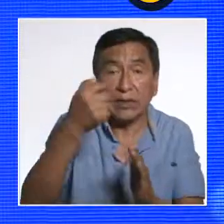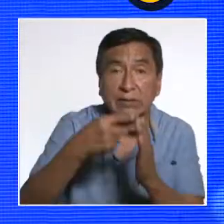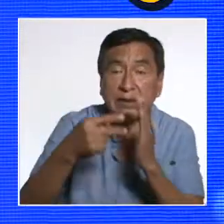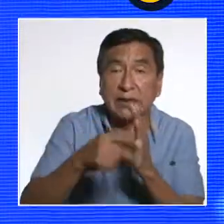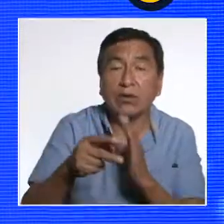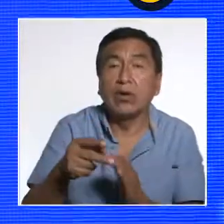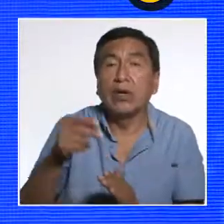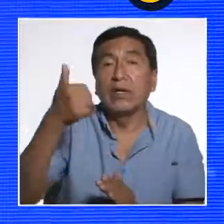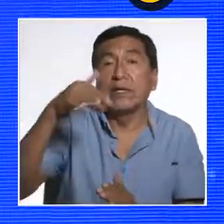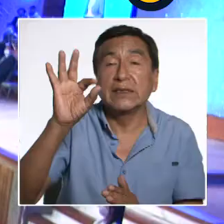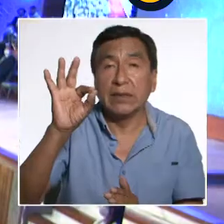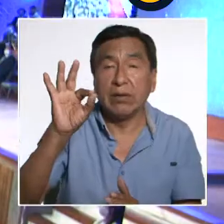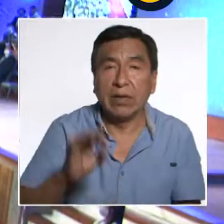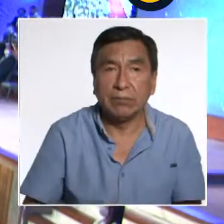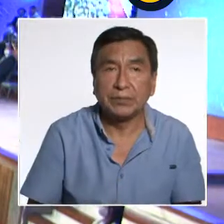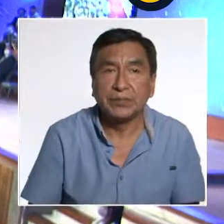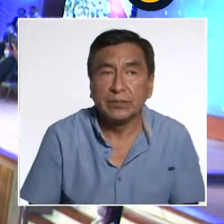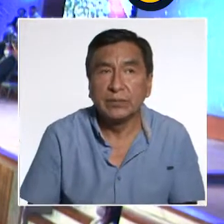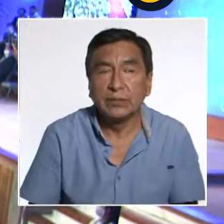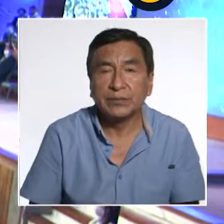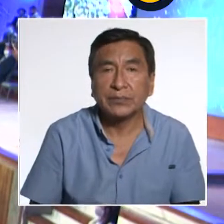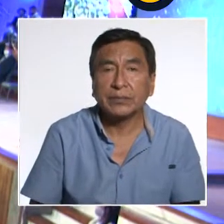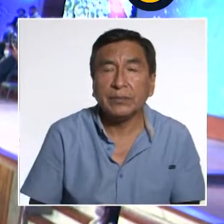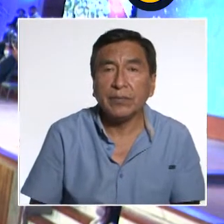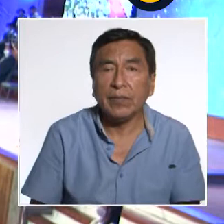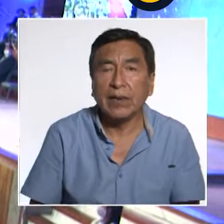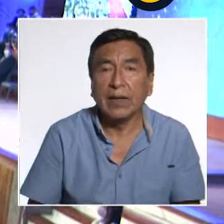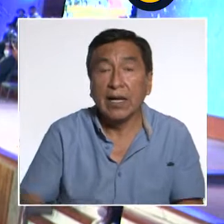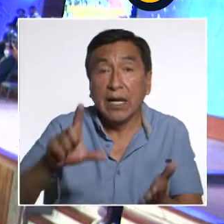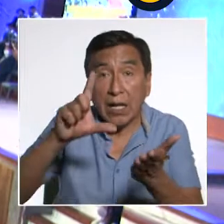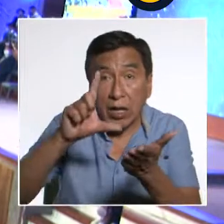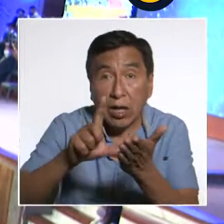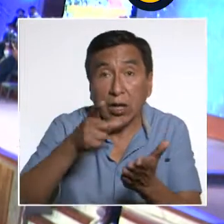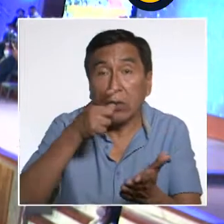versículo 19. Lucas 10,